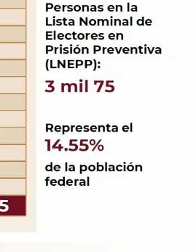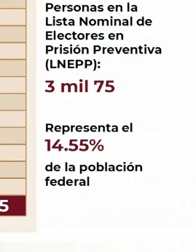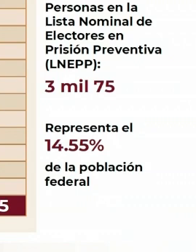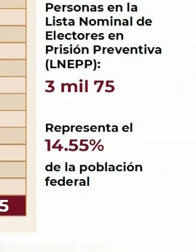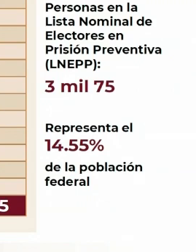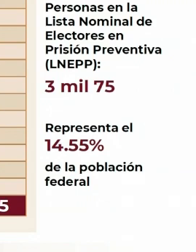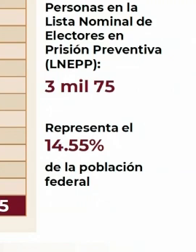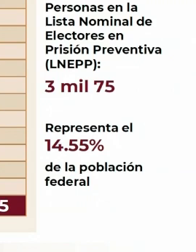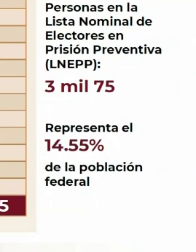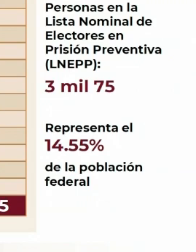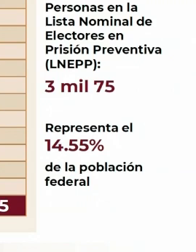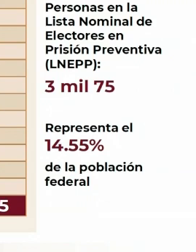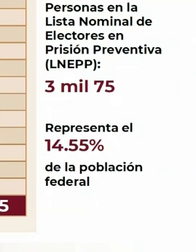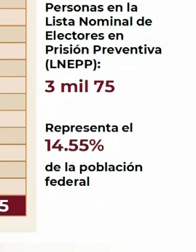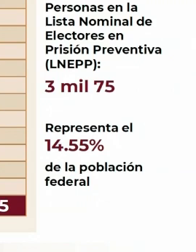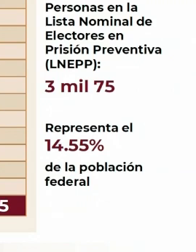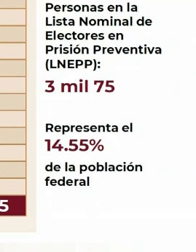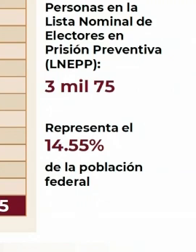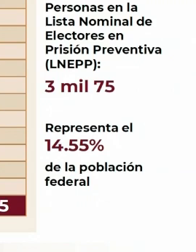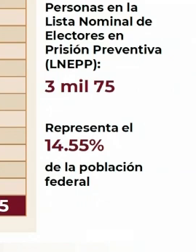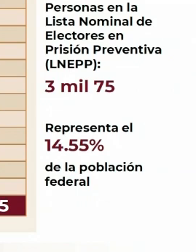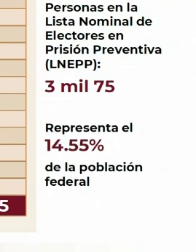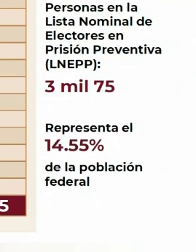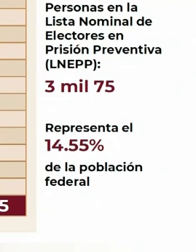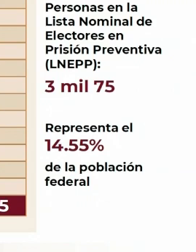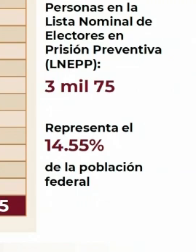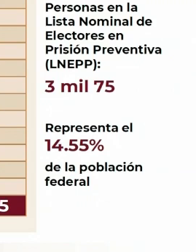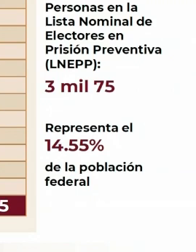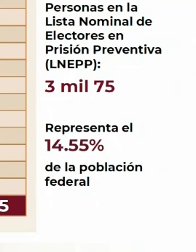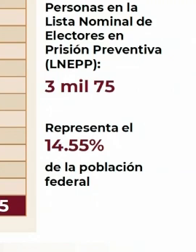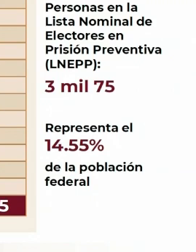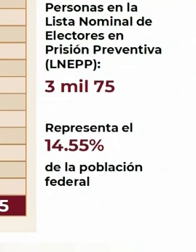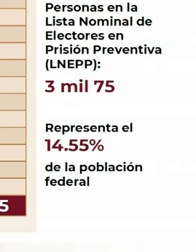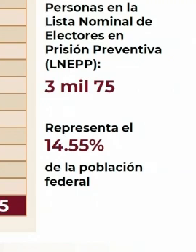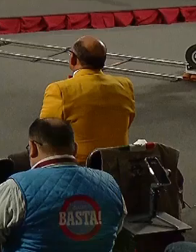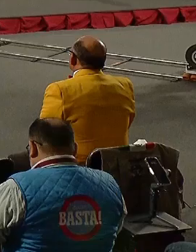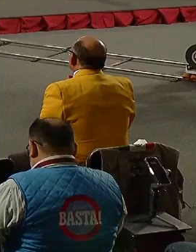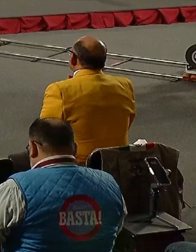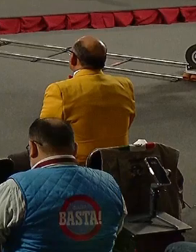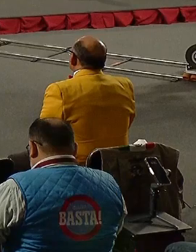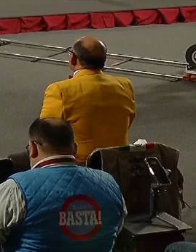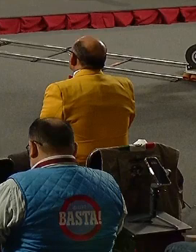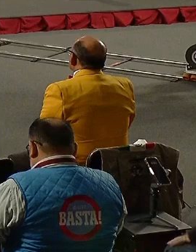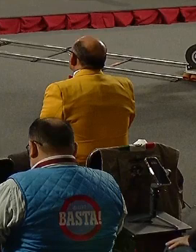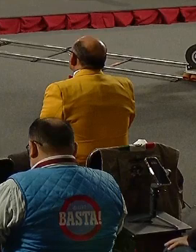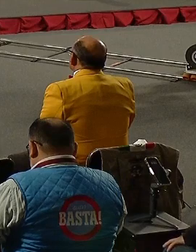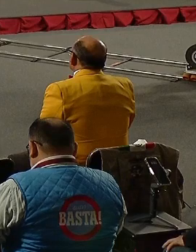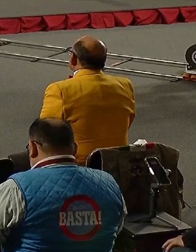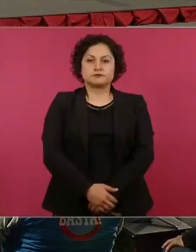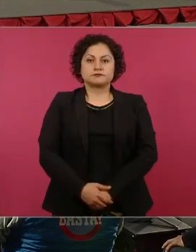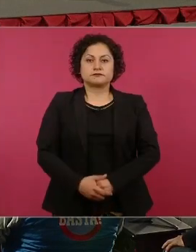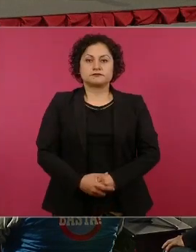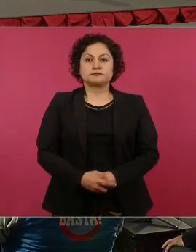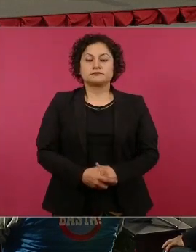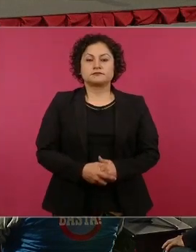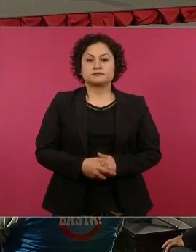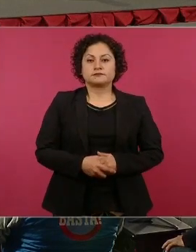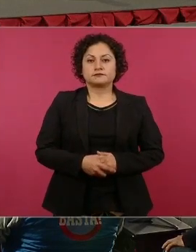preventiva fue notificada e invitada por el INE a participar en el proceso